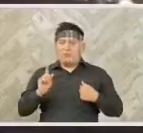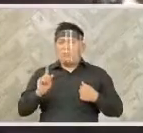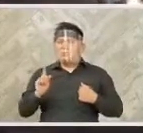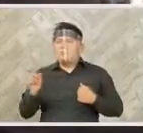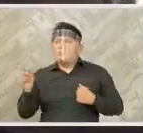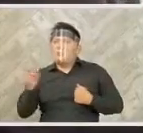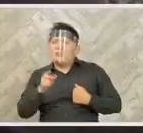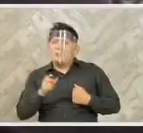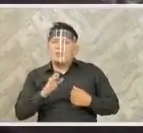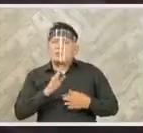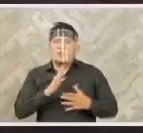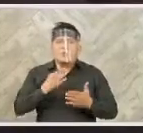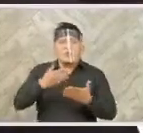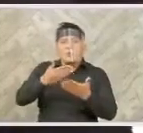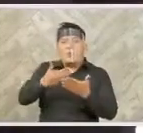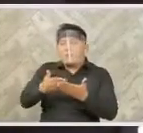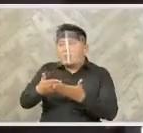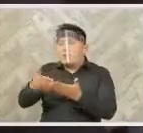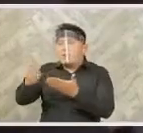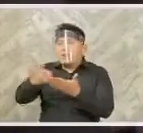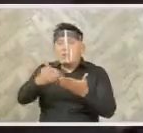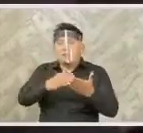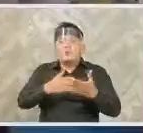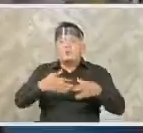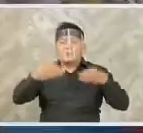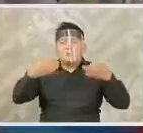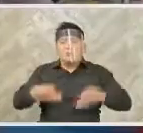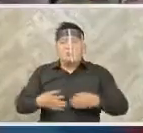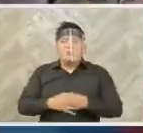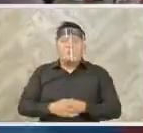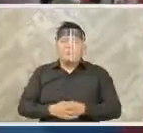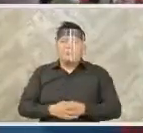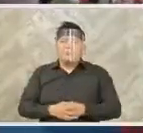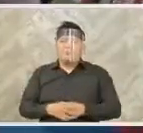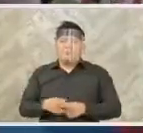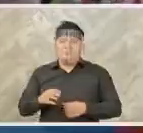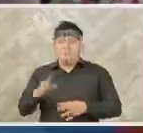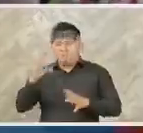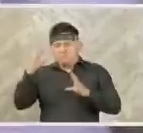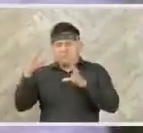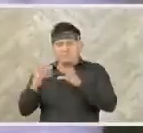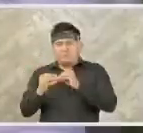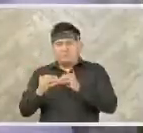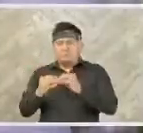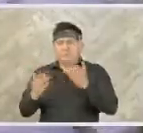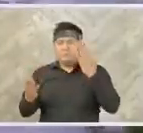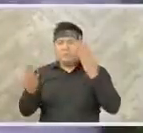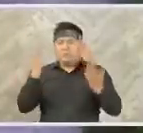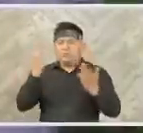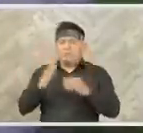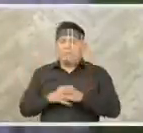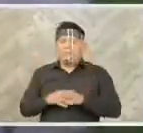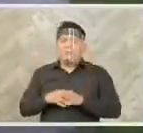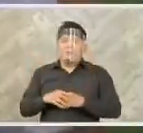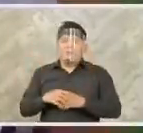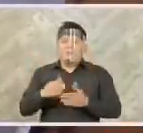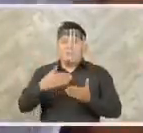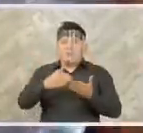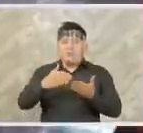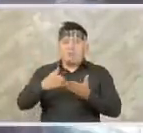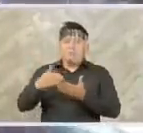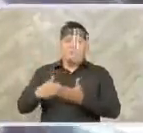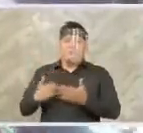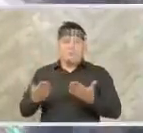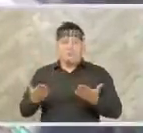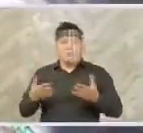comprador, generando un mercado real, una relación directa entre el campo y el comprador, una mejor